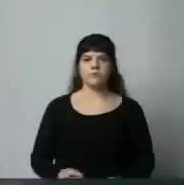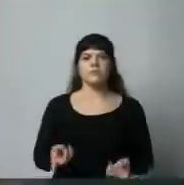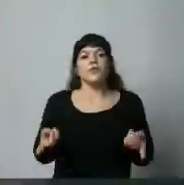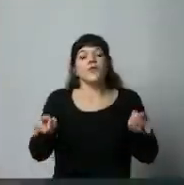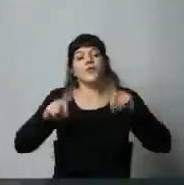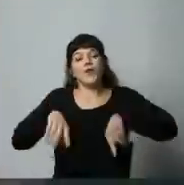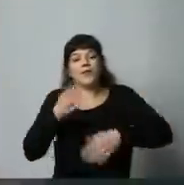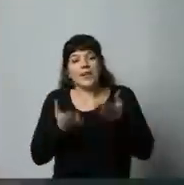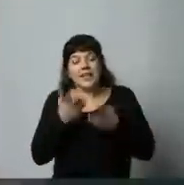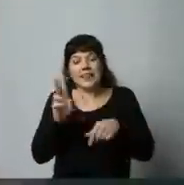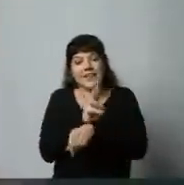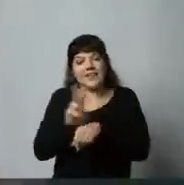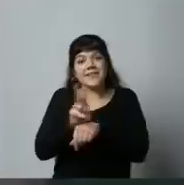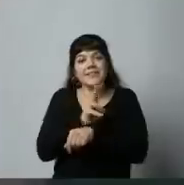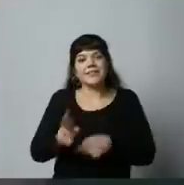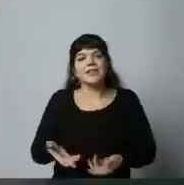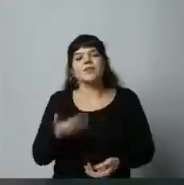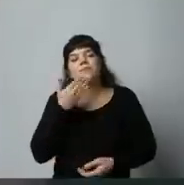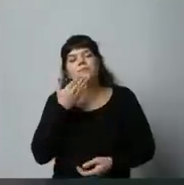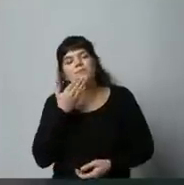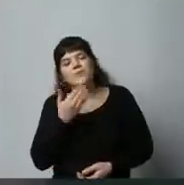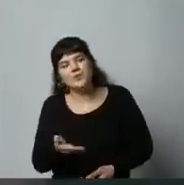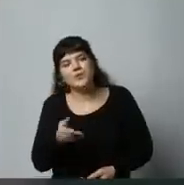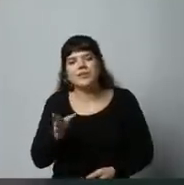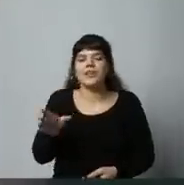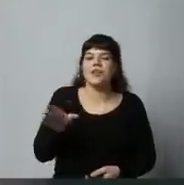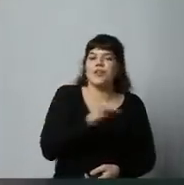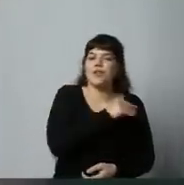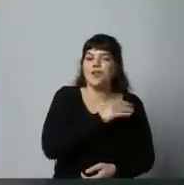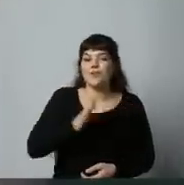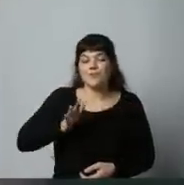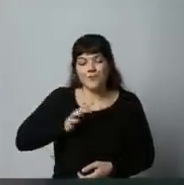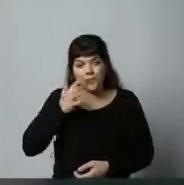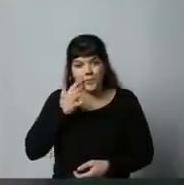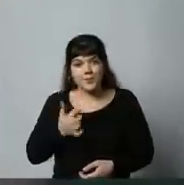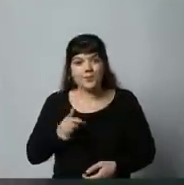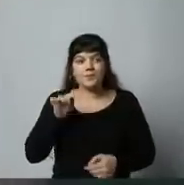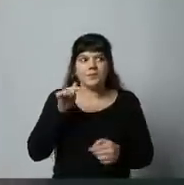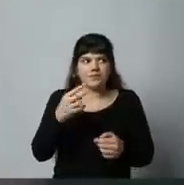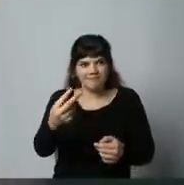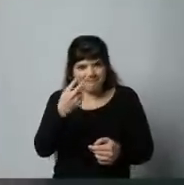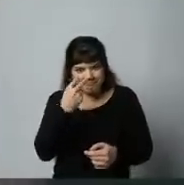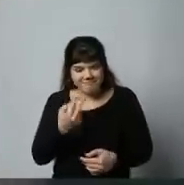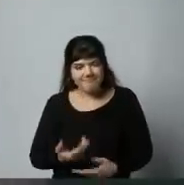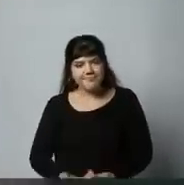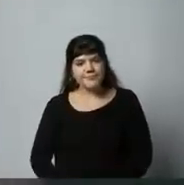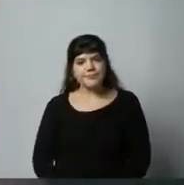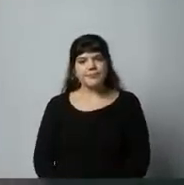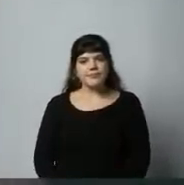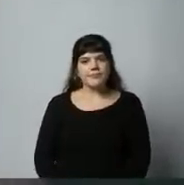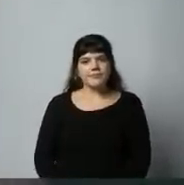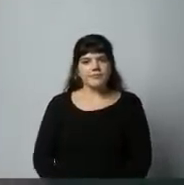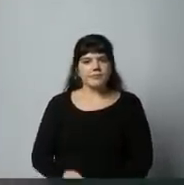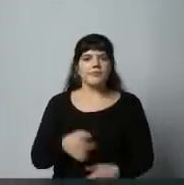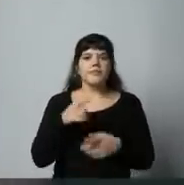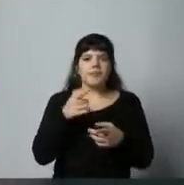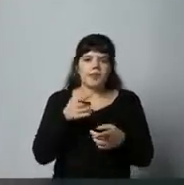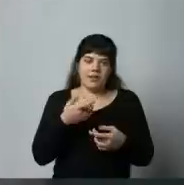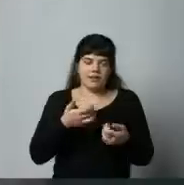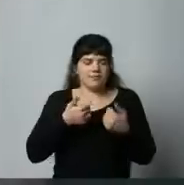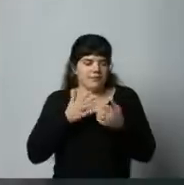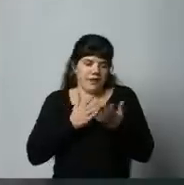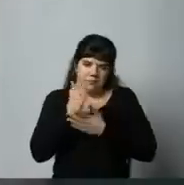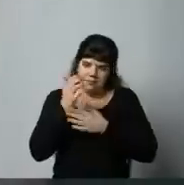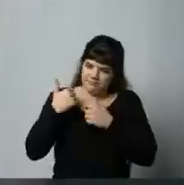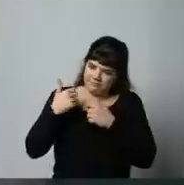volvemos con legítima defensa Muchas gracias muchas gracias a todos y todas las que están ahí como han acompañado desde el